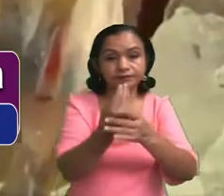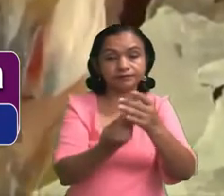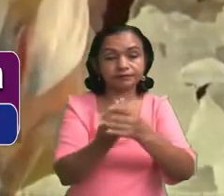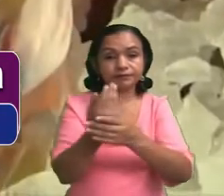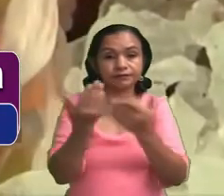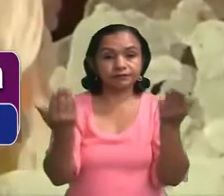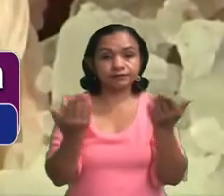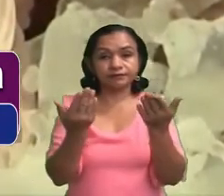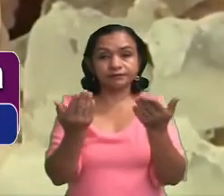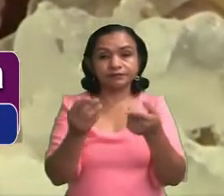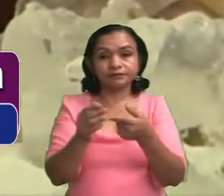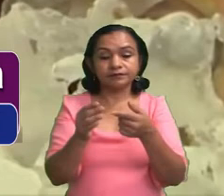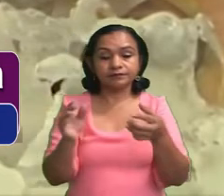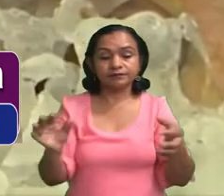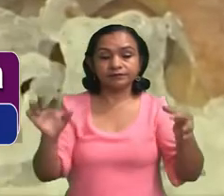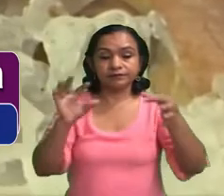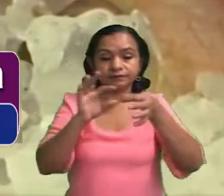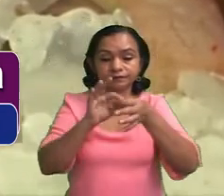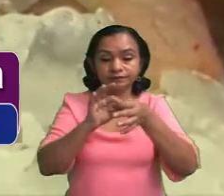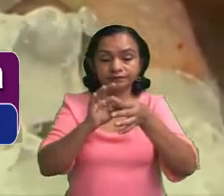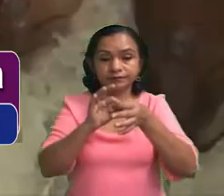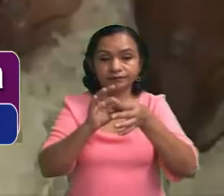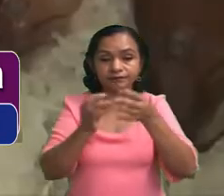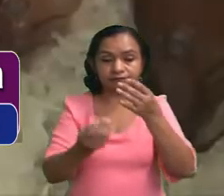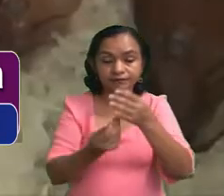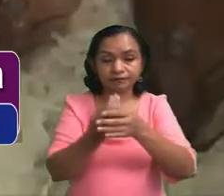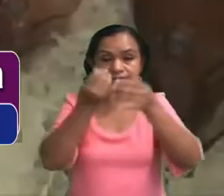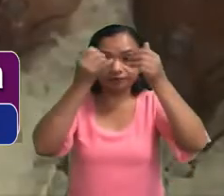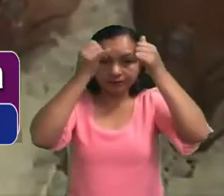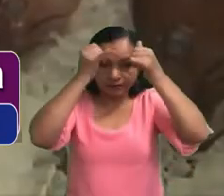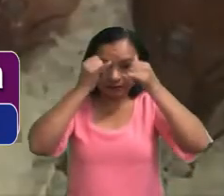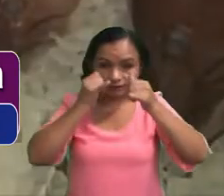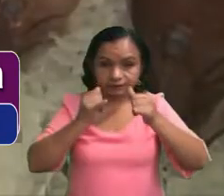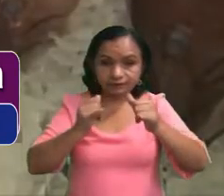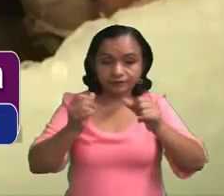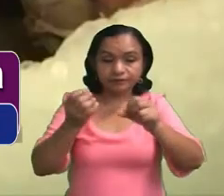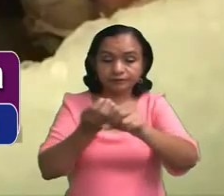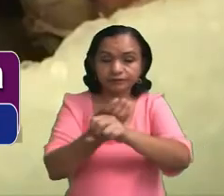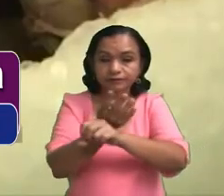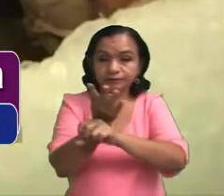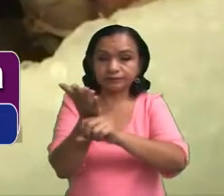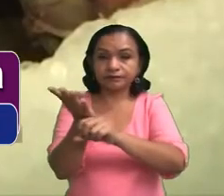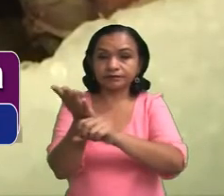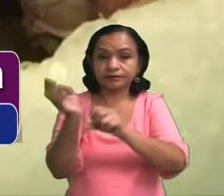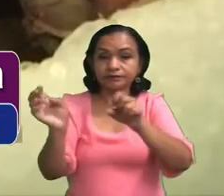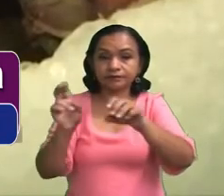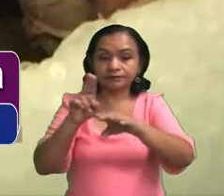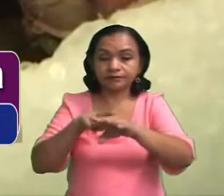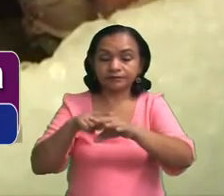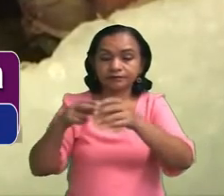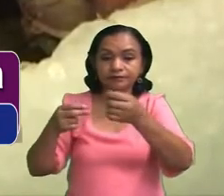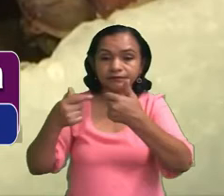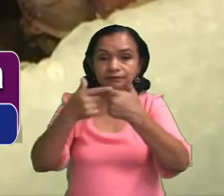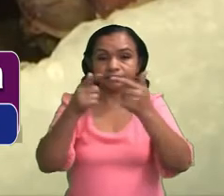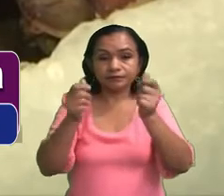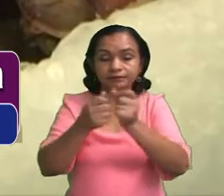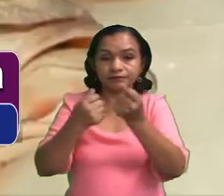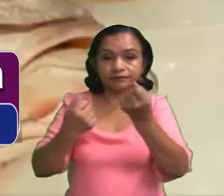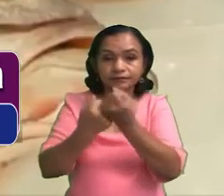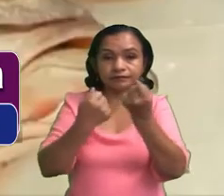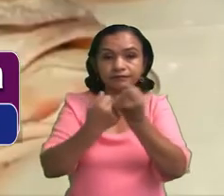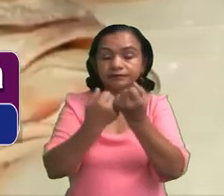Fue consultada la Unión Nacional de Agricultores y Ganaderos, el Consejo Nacional de Cooperativas,